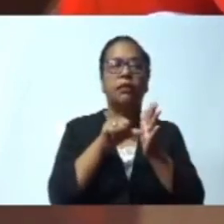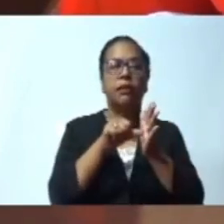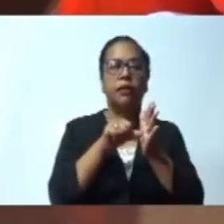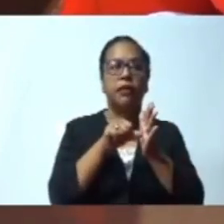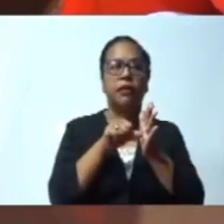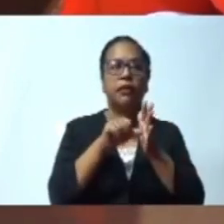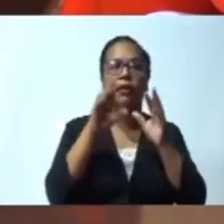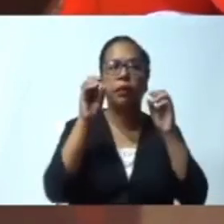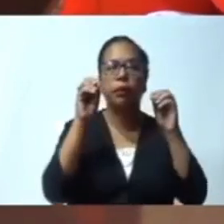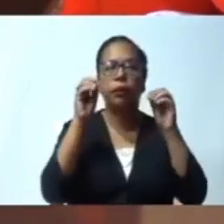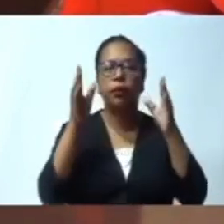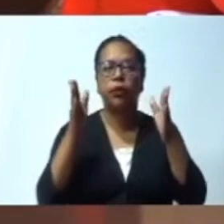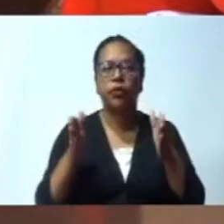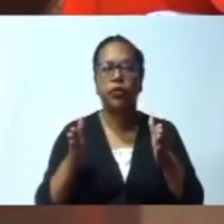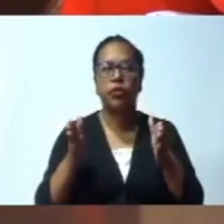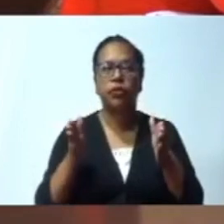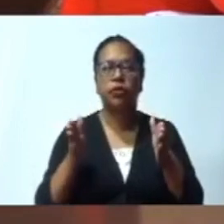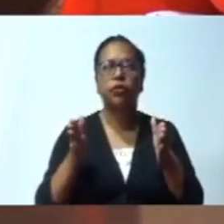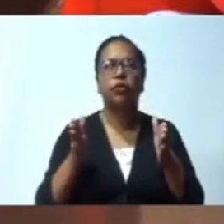profesor,